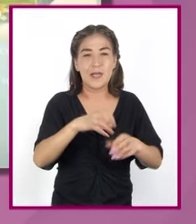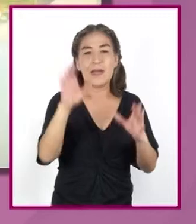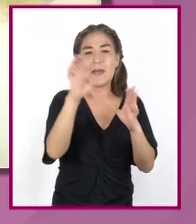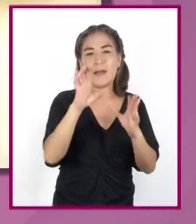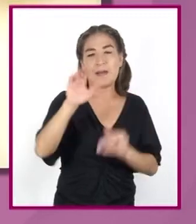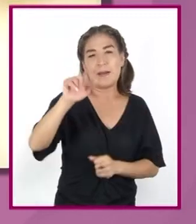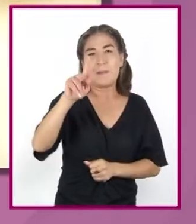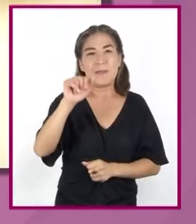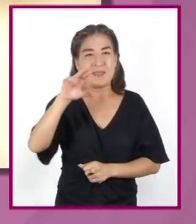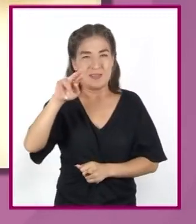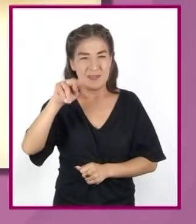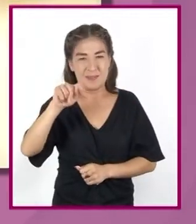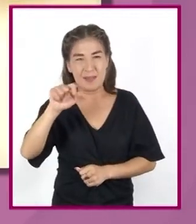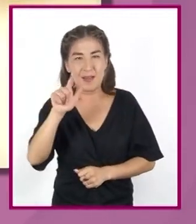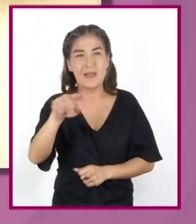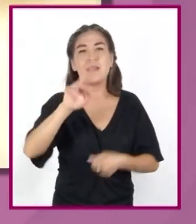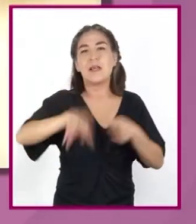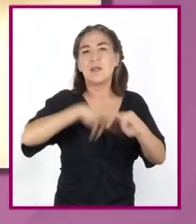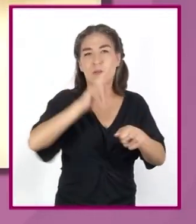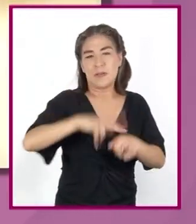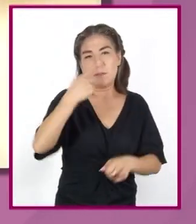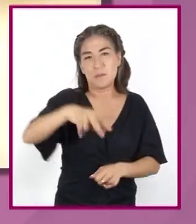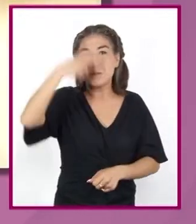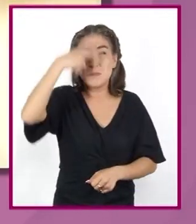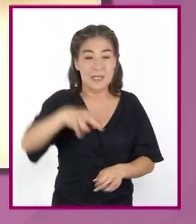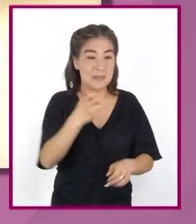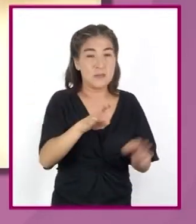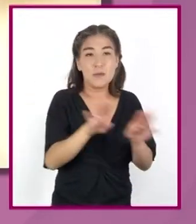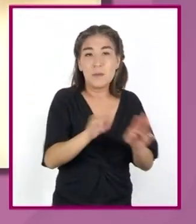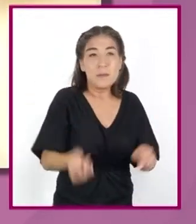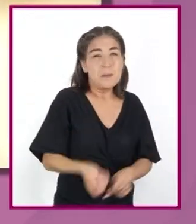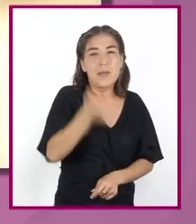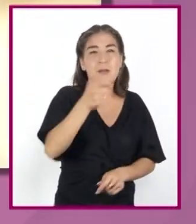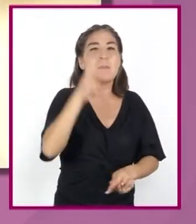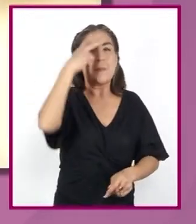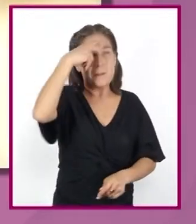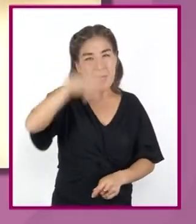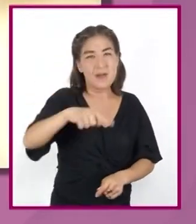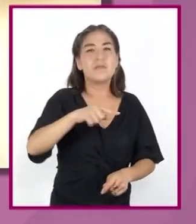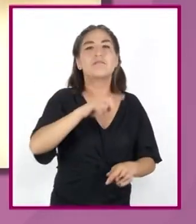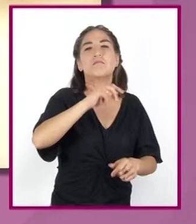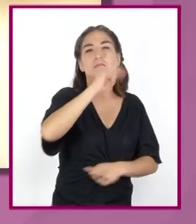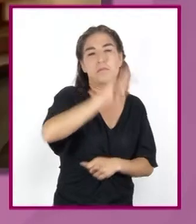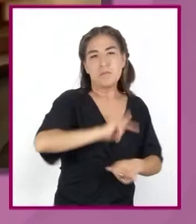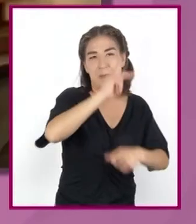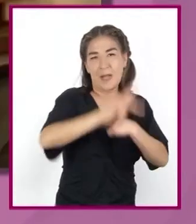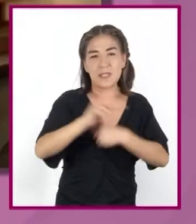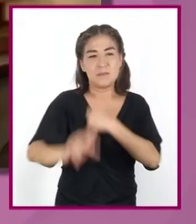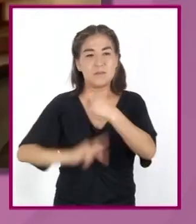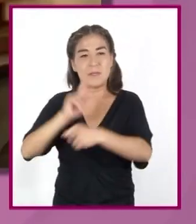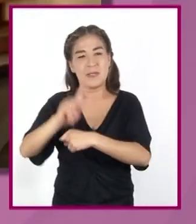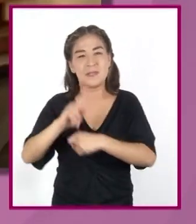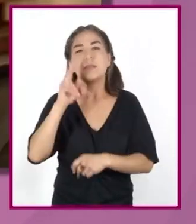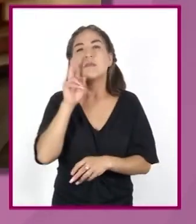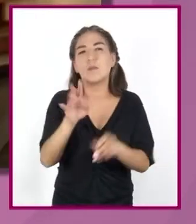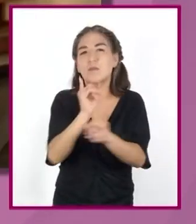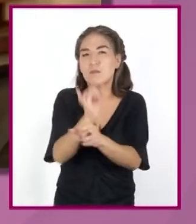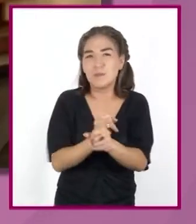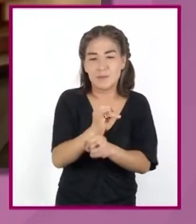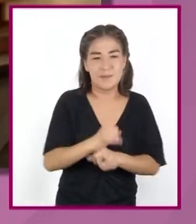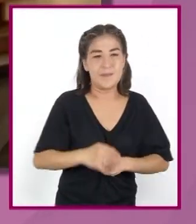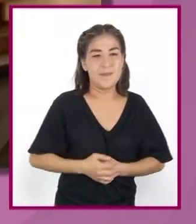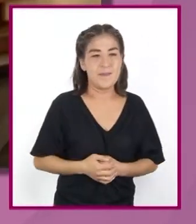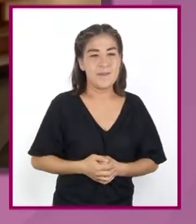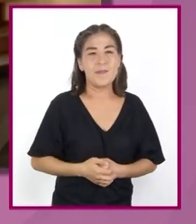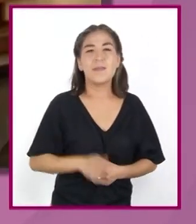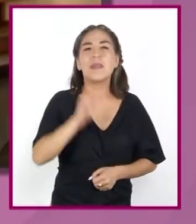México, primer estudio de este tipo en todo el planeta que se realiza a nivel de país. Capital Natural lo que pretendió